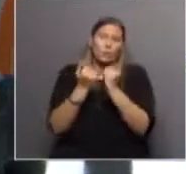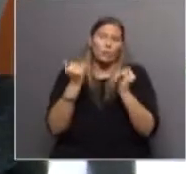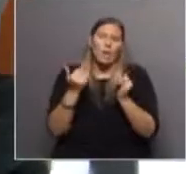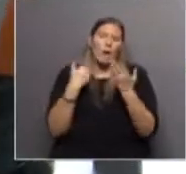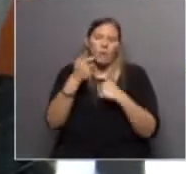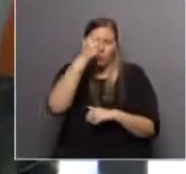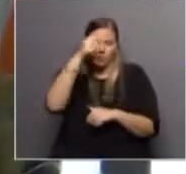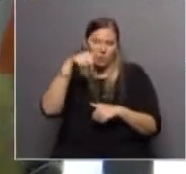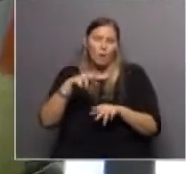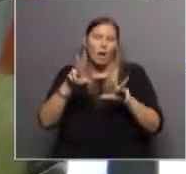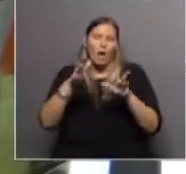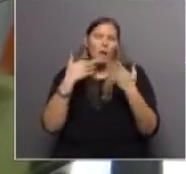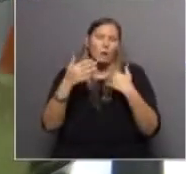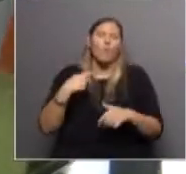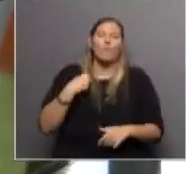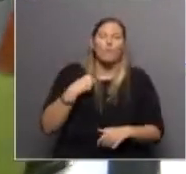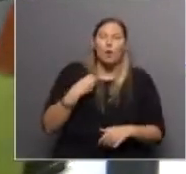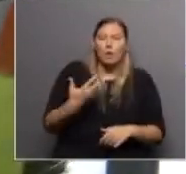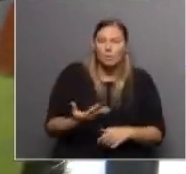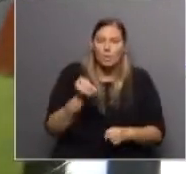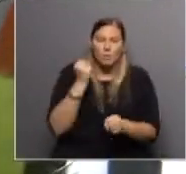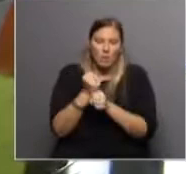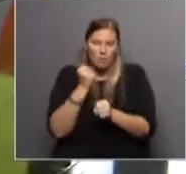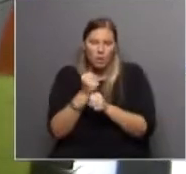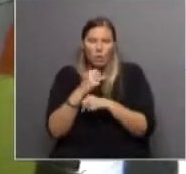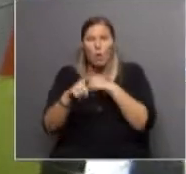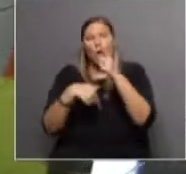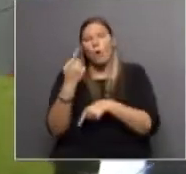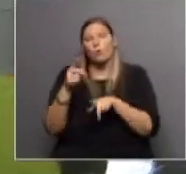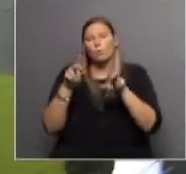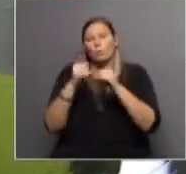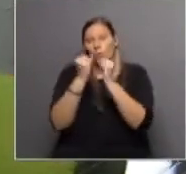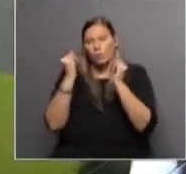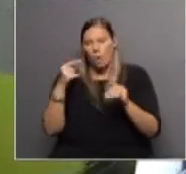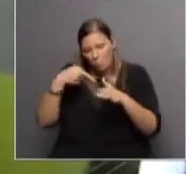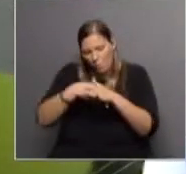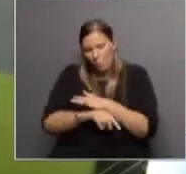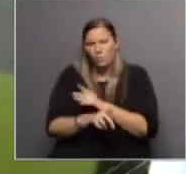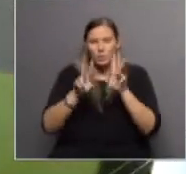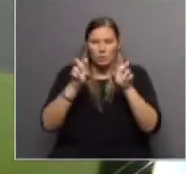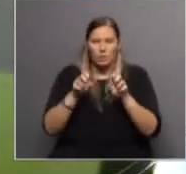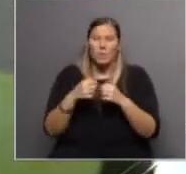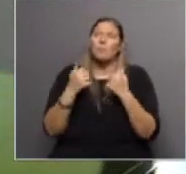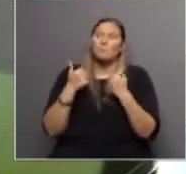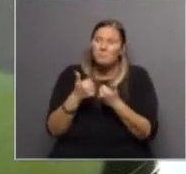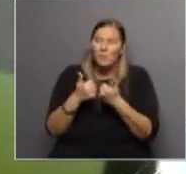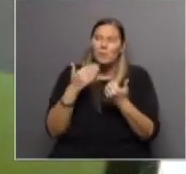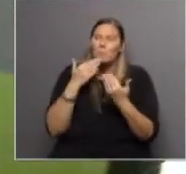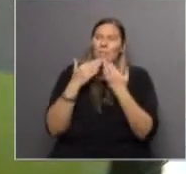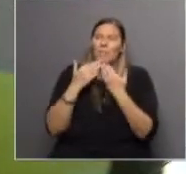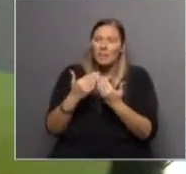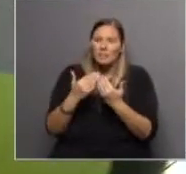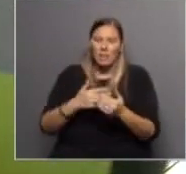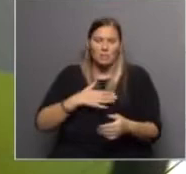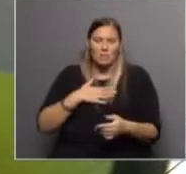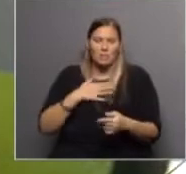hoy hablamos de vocación, de trabajo, de cómo se aplica. Otro día nos metemos en las cosas profundas. Perfecto, muchas gracias y a las